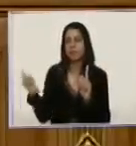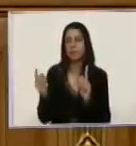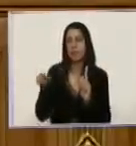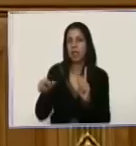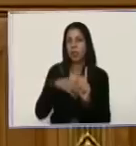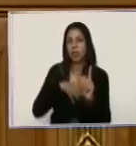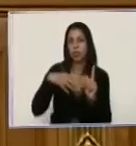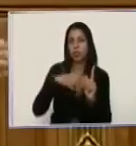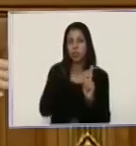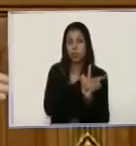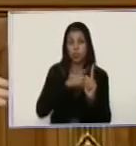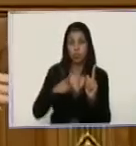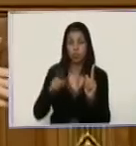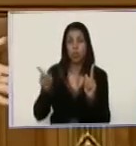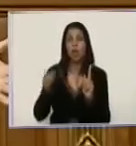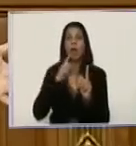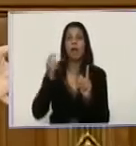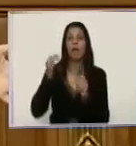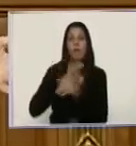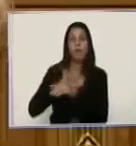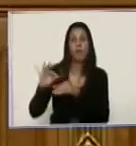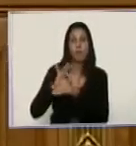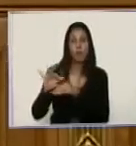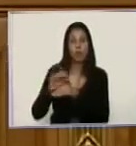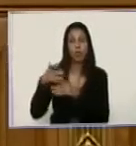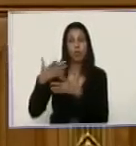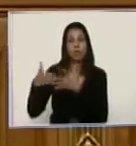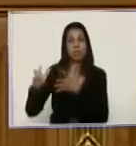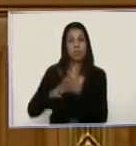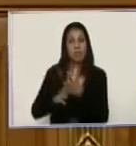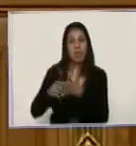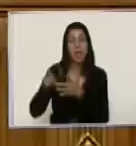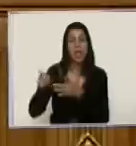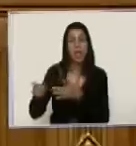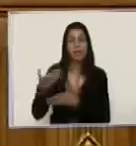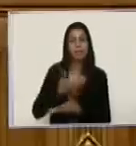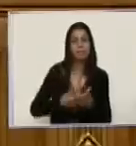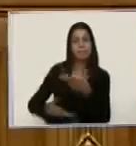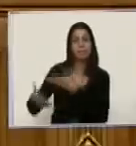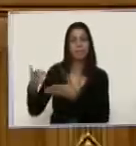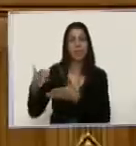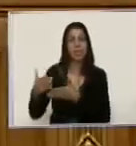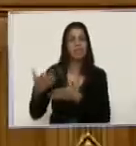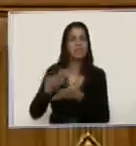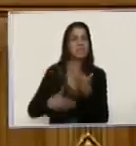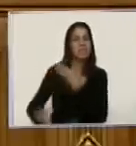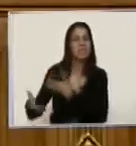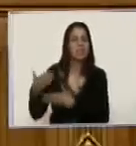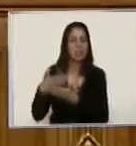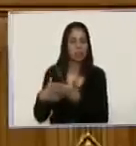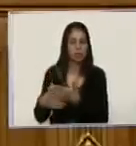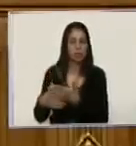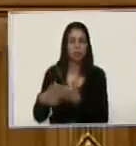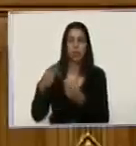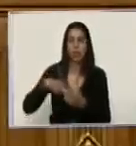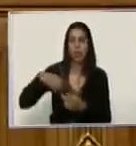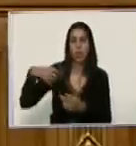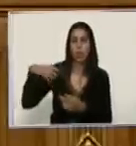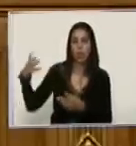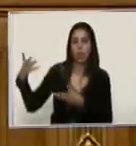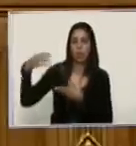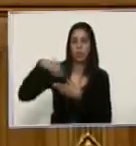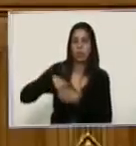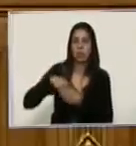Henry Kissinger es el fondo de inversión Vanguard, quien negoció, ahí se negoció la entrada de los capitales a